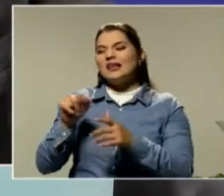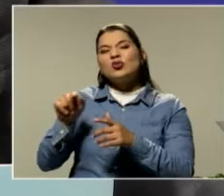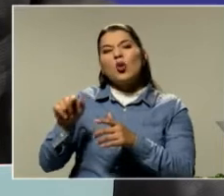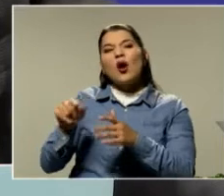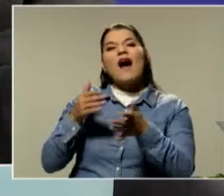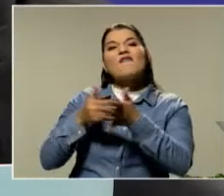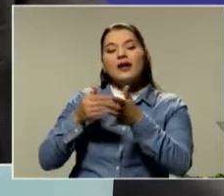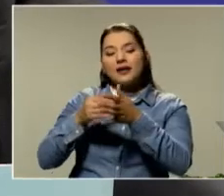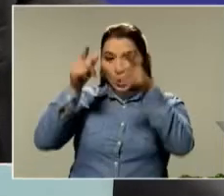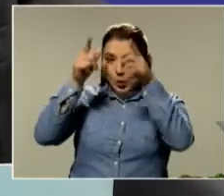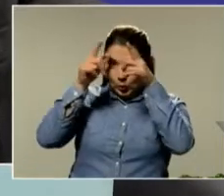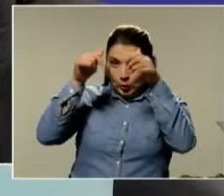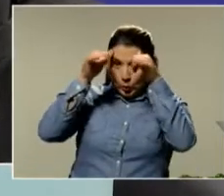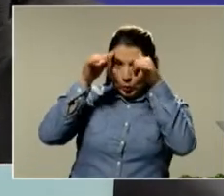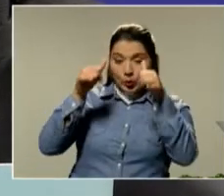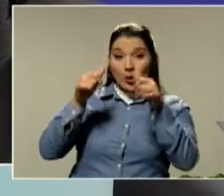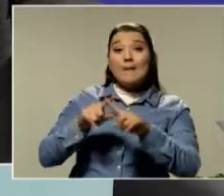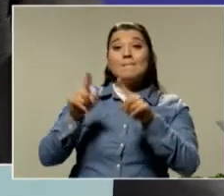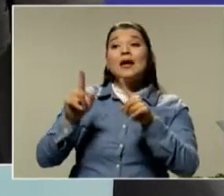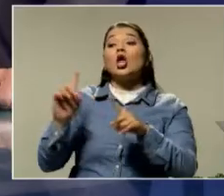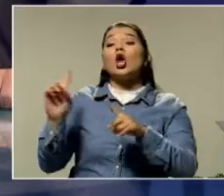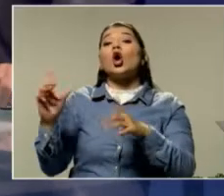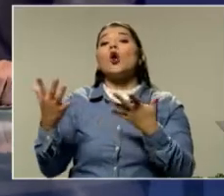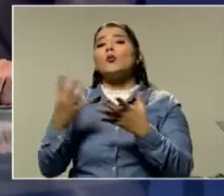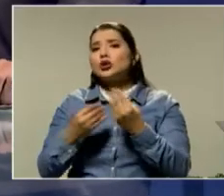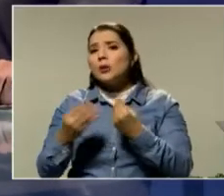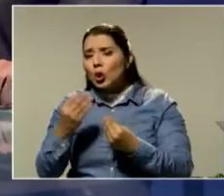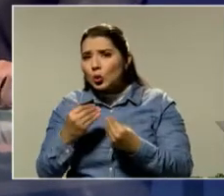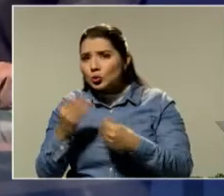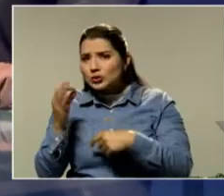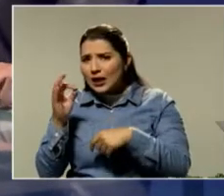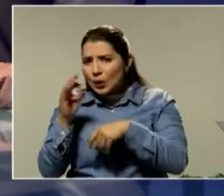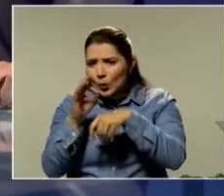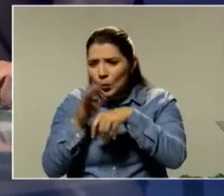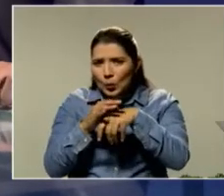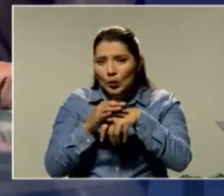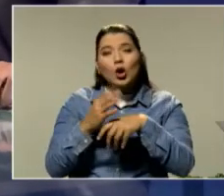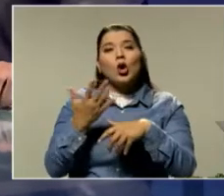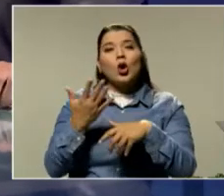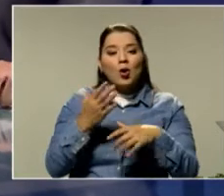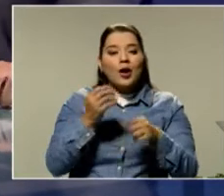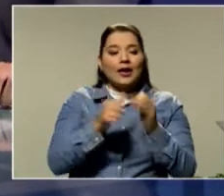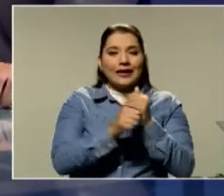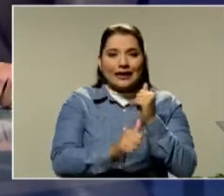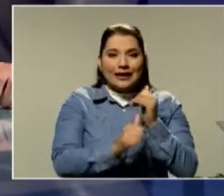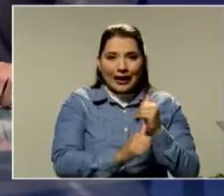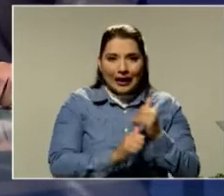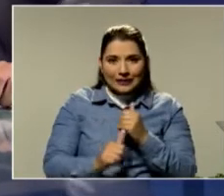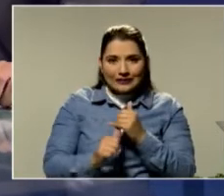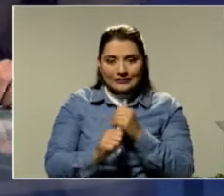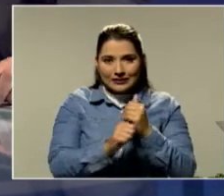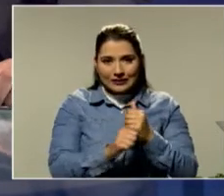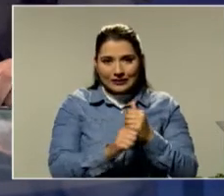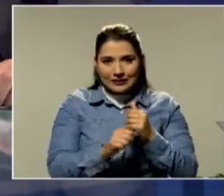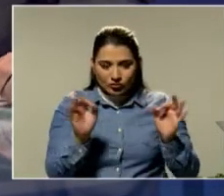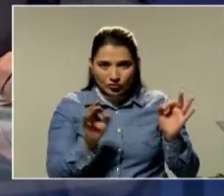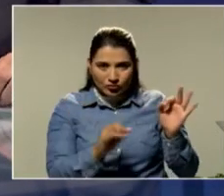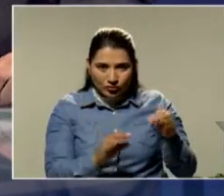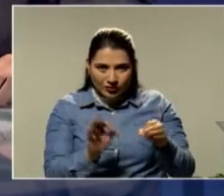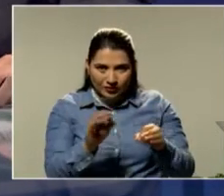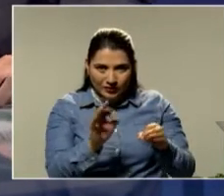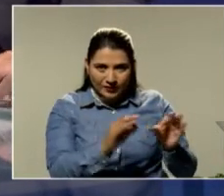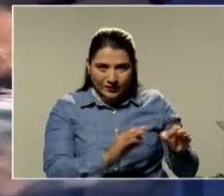reproduce en materia orgánica en descomposición. Y en la zona norte, la materia orgánica en descomposición más abundante es lo que se llama la derriba de